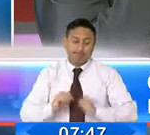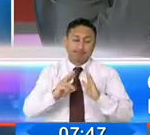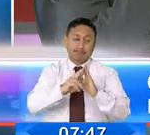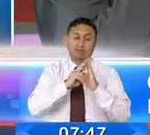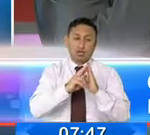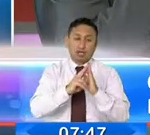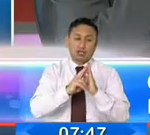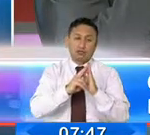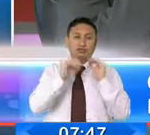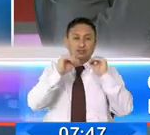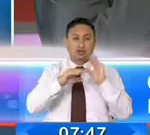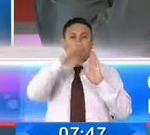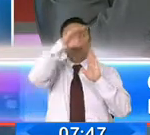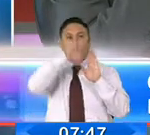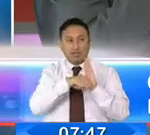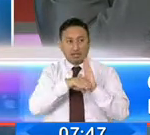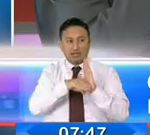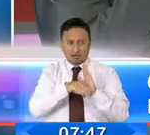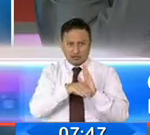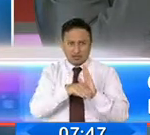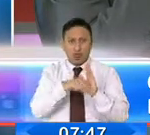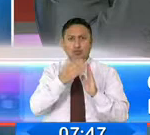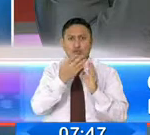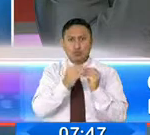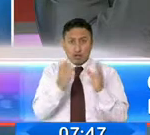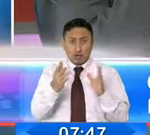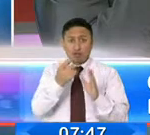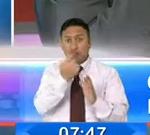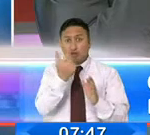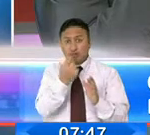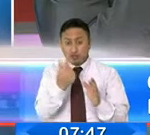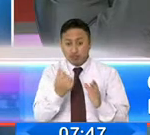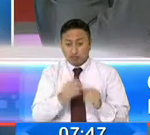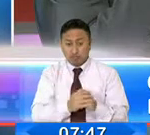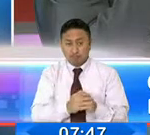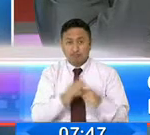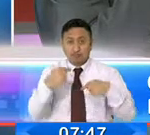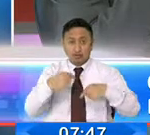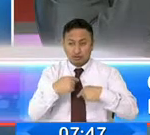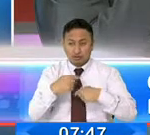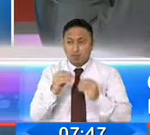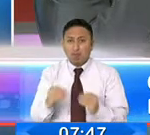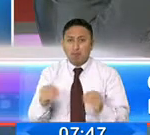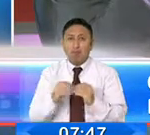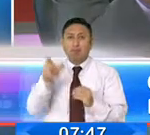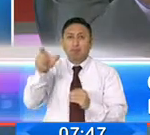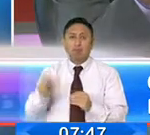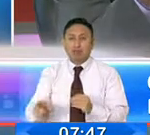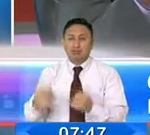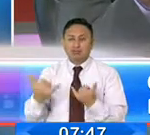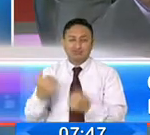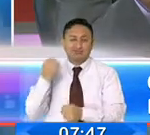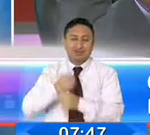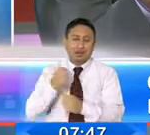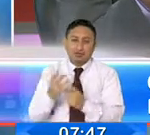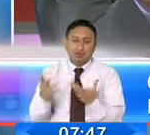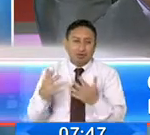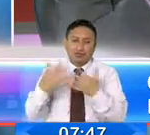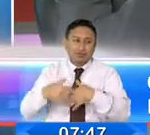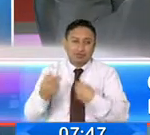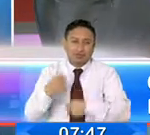se han reducido en una inmensa cantidad. No vamos a pretender exigirle a un sector paralizado, sin producir, sin